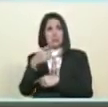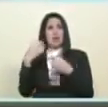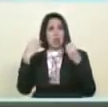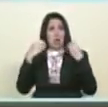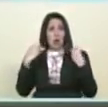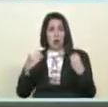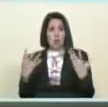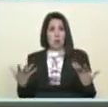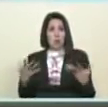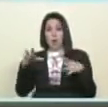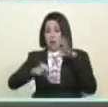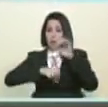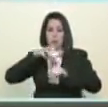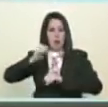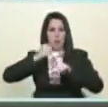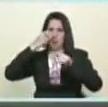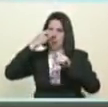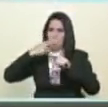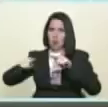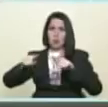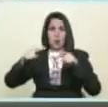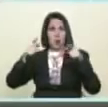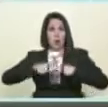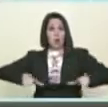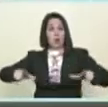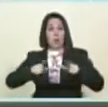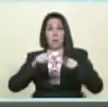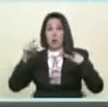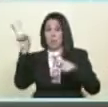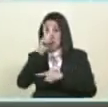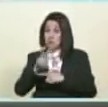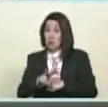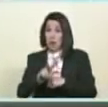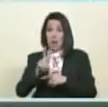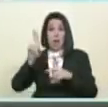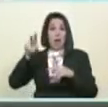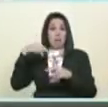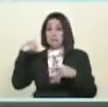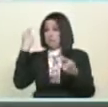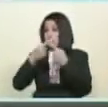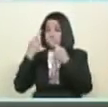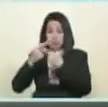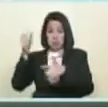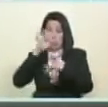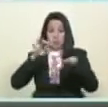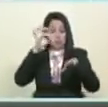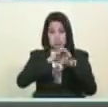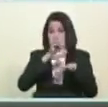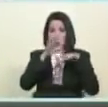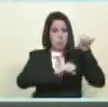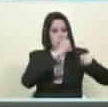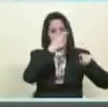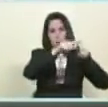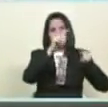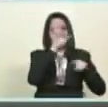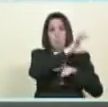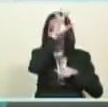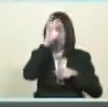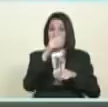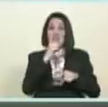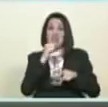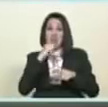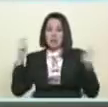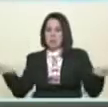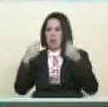las compraremos en otro lugar, pero a Venezuela no le va a faltar su medicina para combatir la malaria y el paludismo. ¿Quién promovió